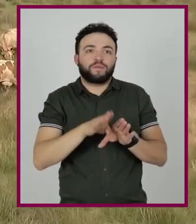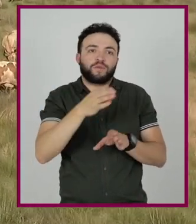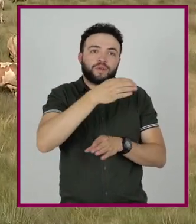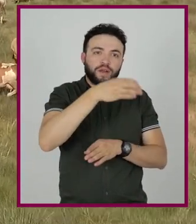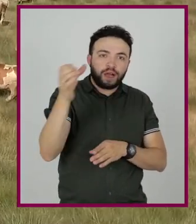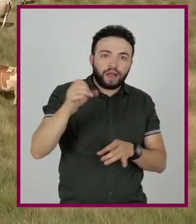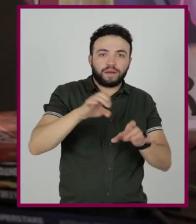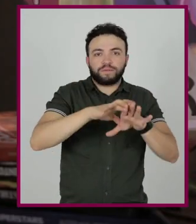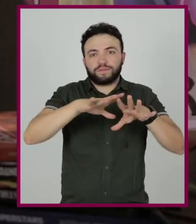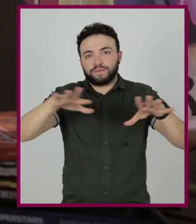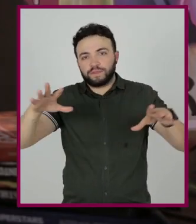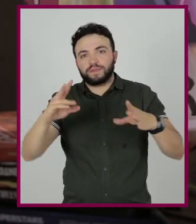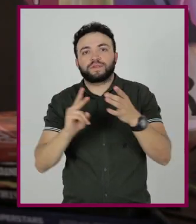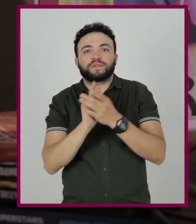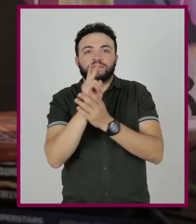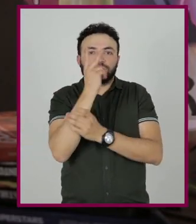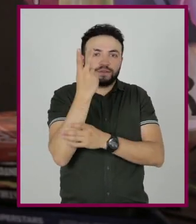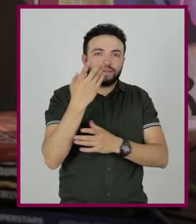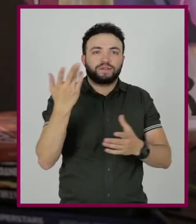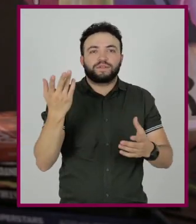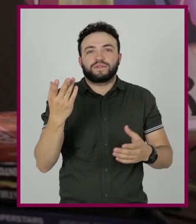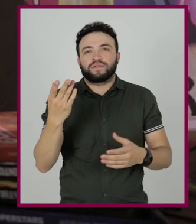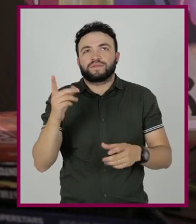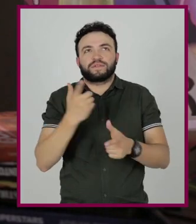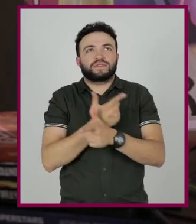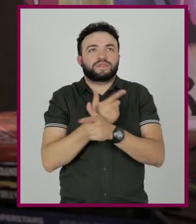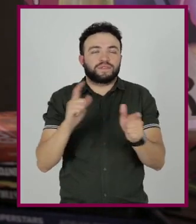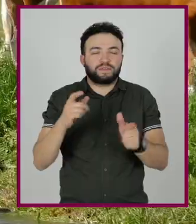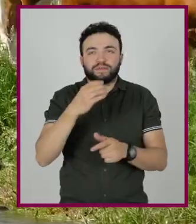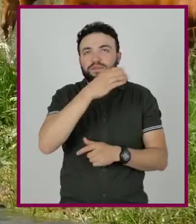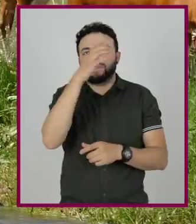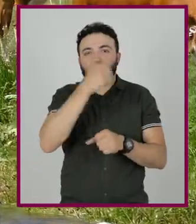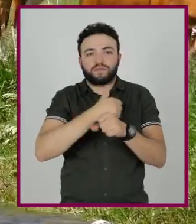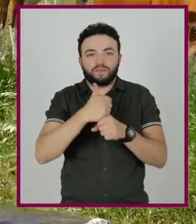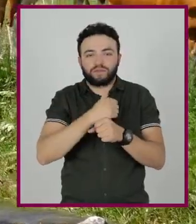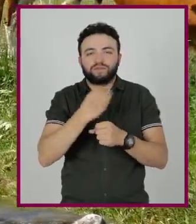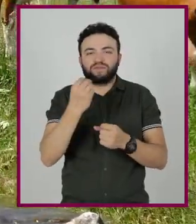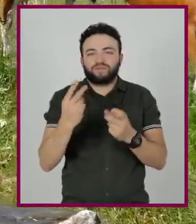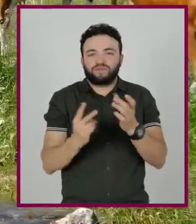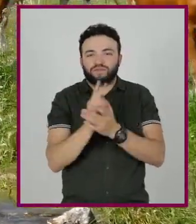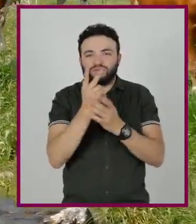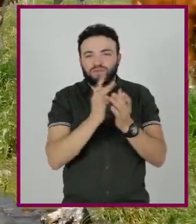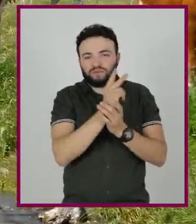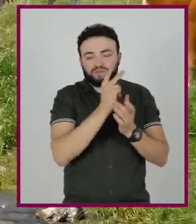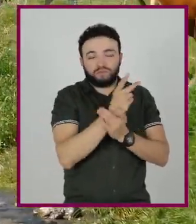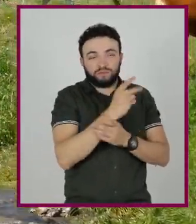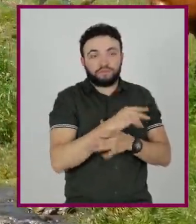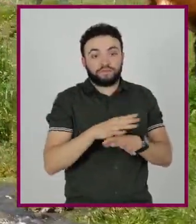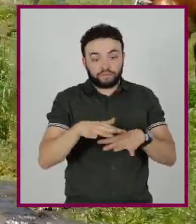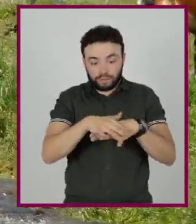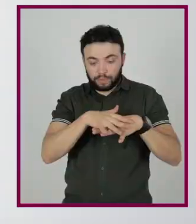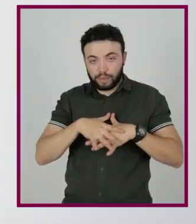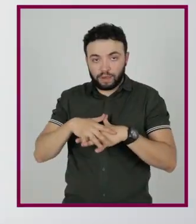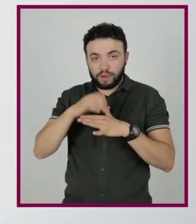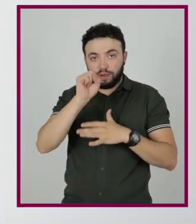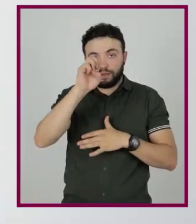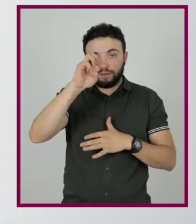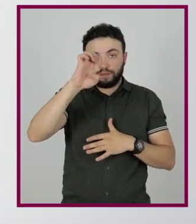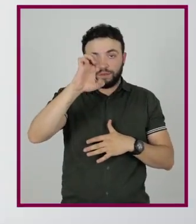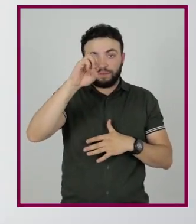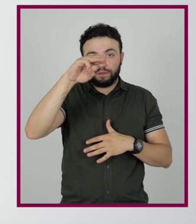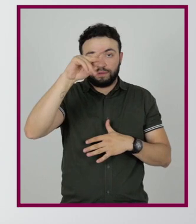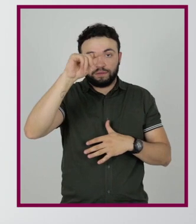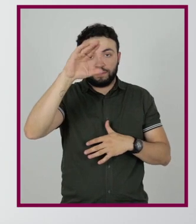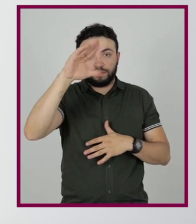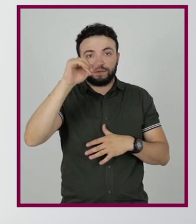campo. La pradera, la belleza de la libertad, el cielo azul, mucho pasto. Las redes semánticas están basadas